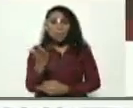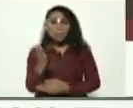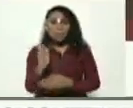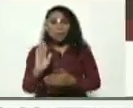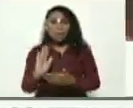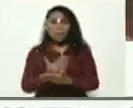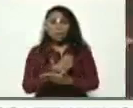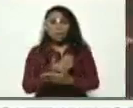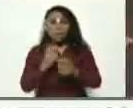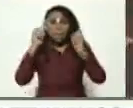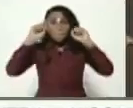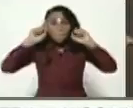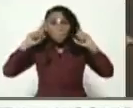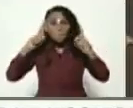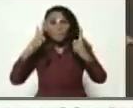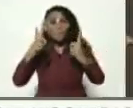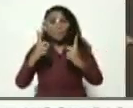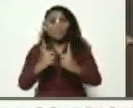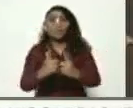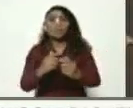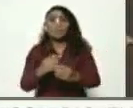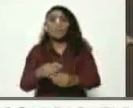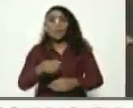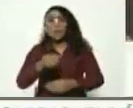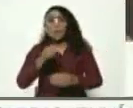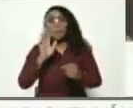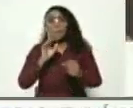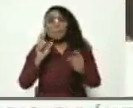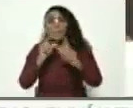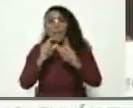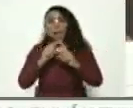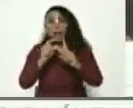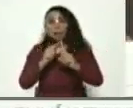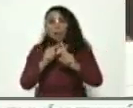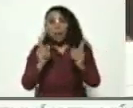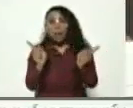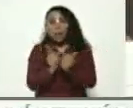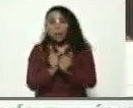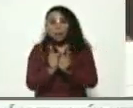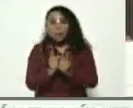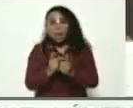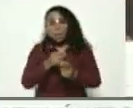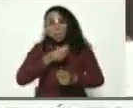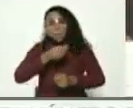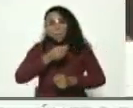la mascarilla para dirigir unas breves palabras.